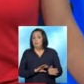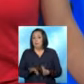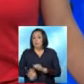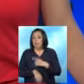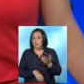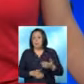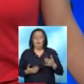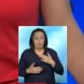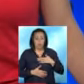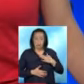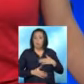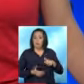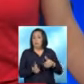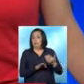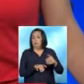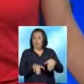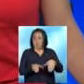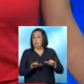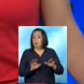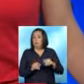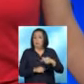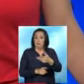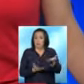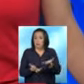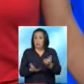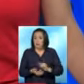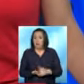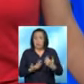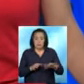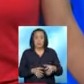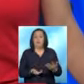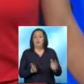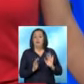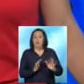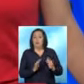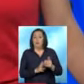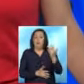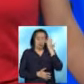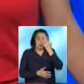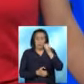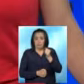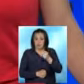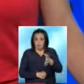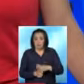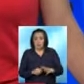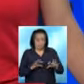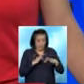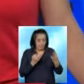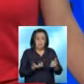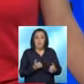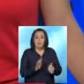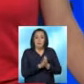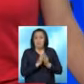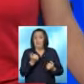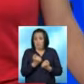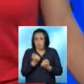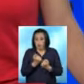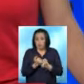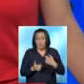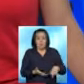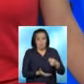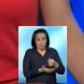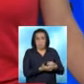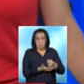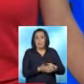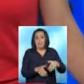los restos de Luis Garaca, precisamente el imitador de Luis Miguel, son ya velados en San Martín de Porres. Su familia pide apoyo para poder cubrir los gastos